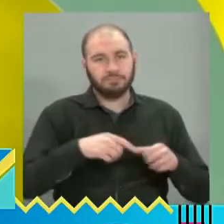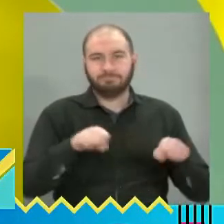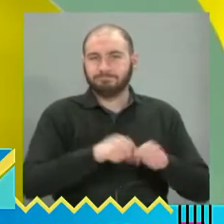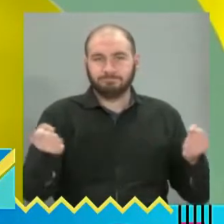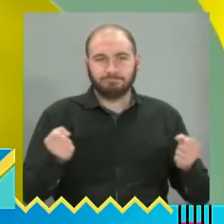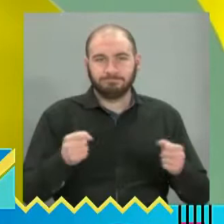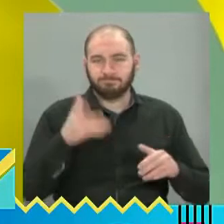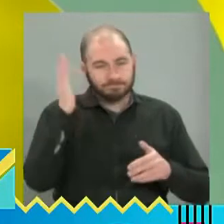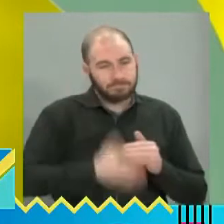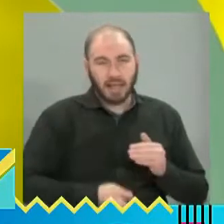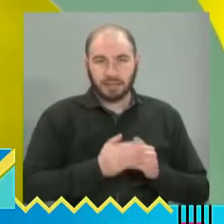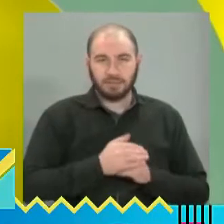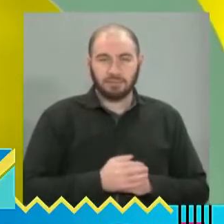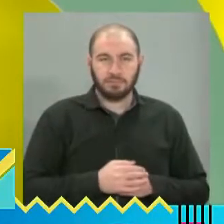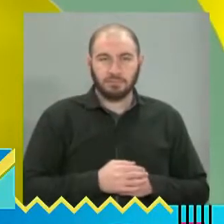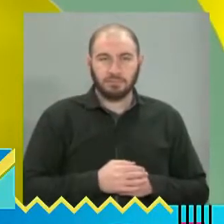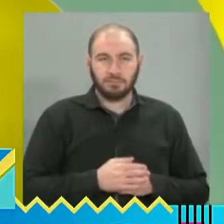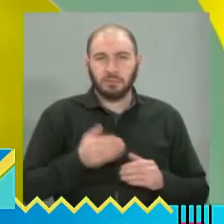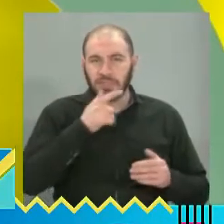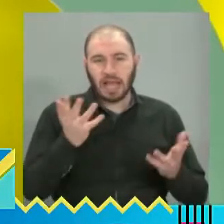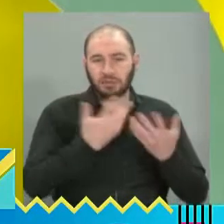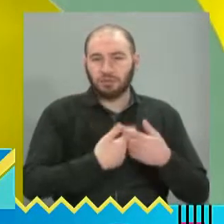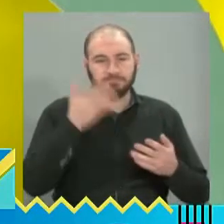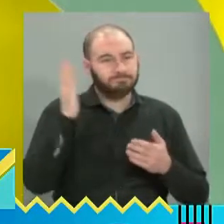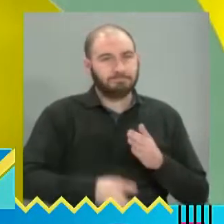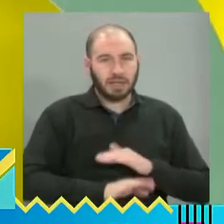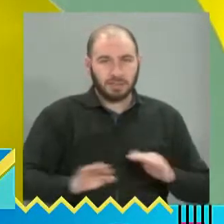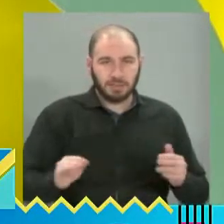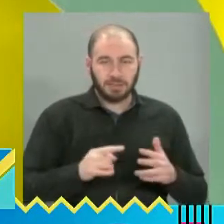esa barrera, esa asociación que tiene.